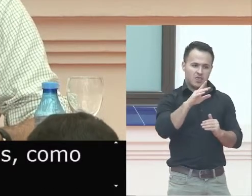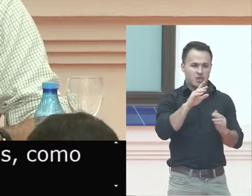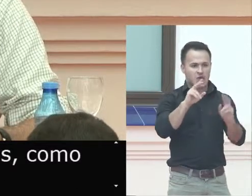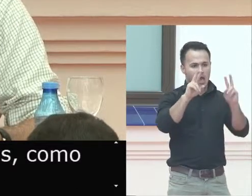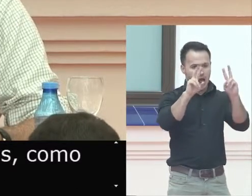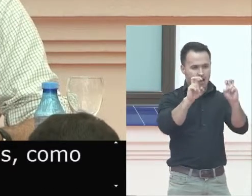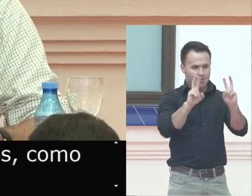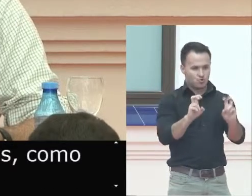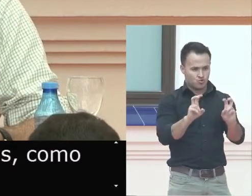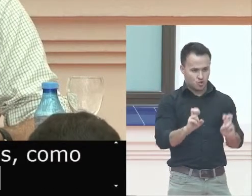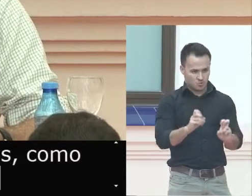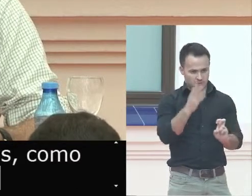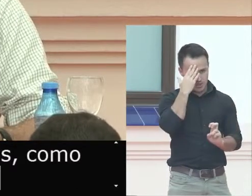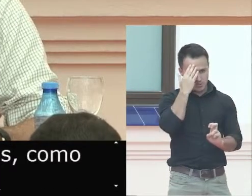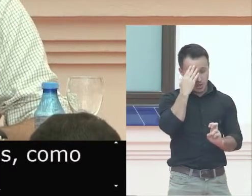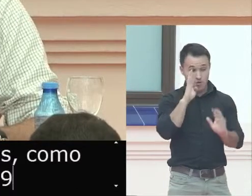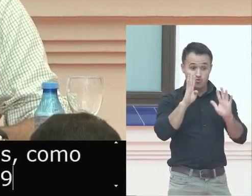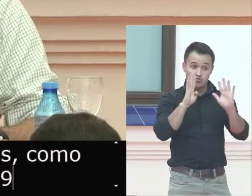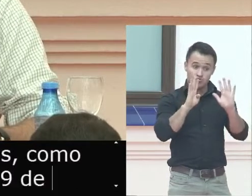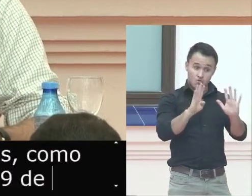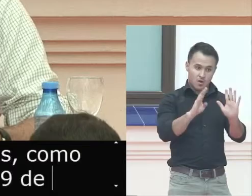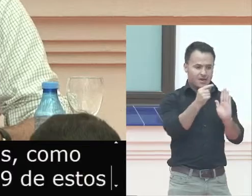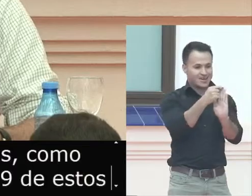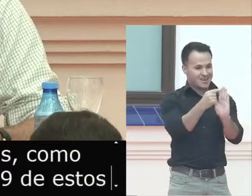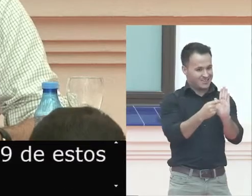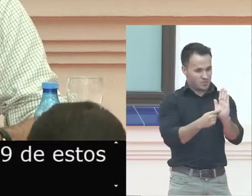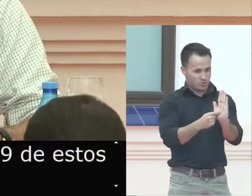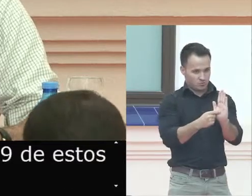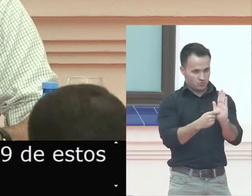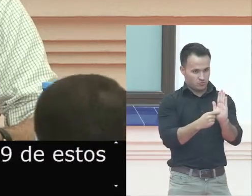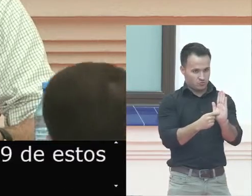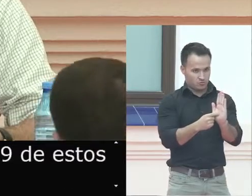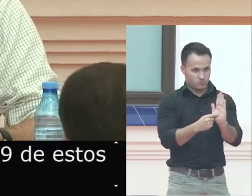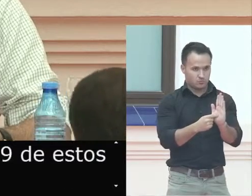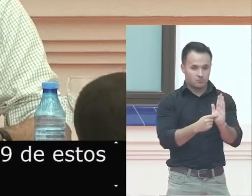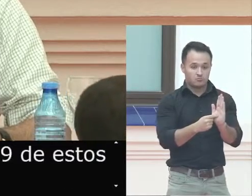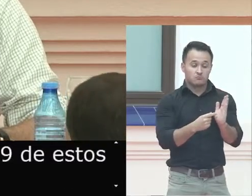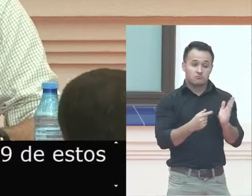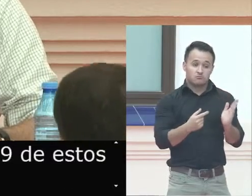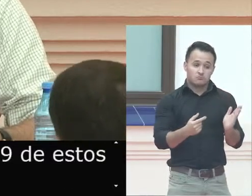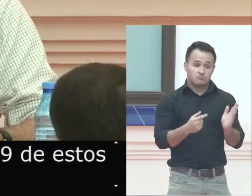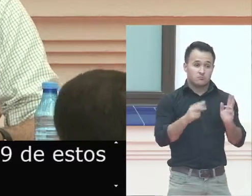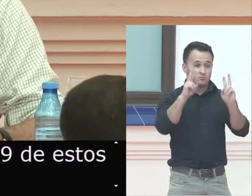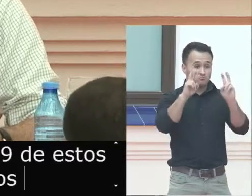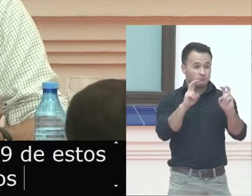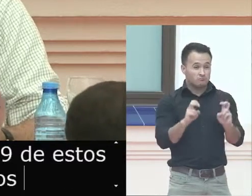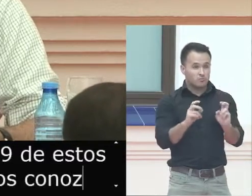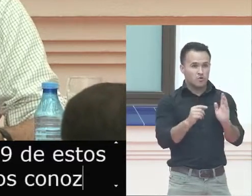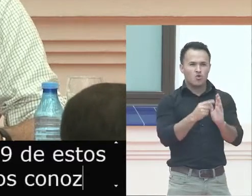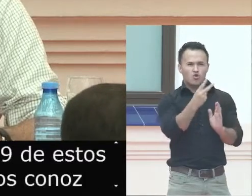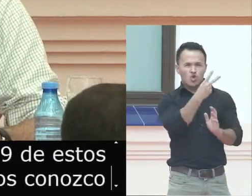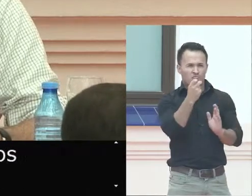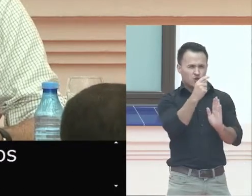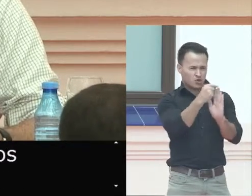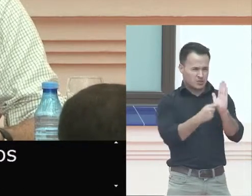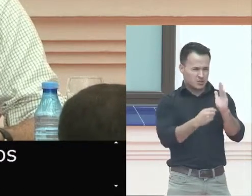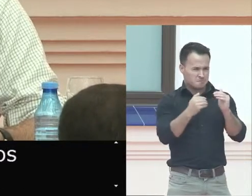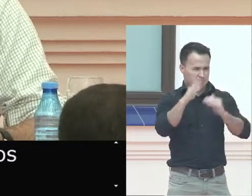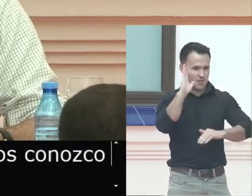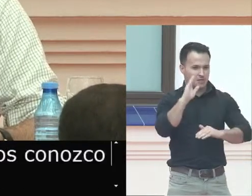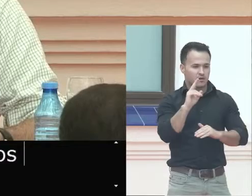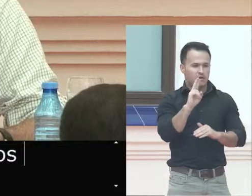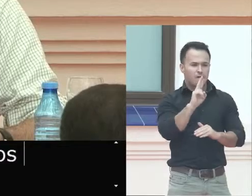los cuales 9 de esos capítulos tienen los requisitos. Si no los conté mal, los requisitos andan más de 200 requisitos y 20 y